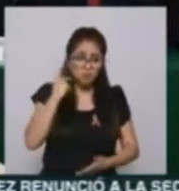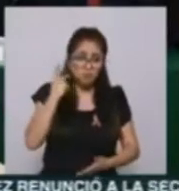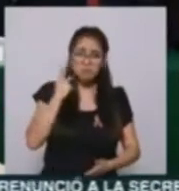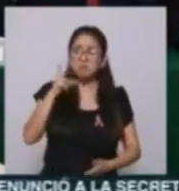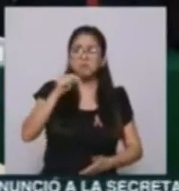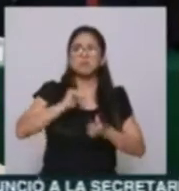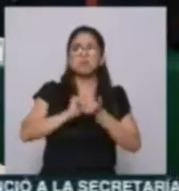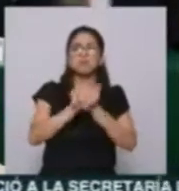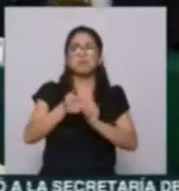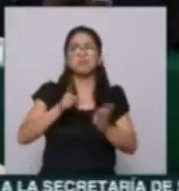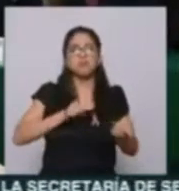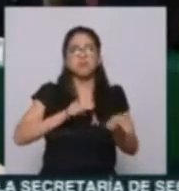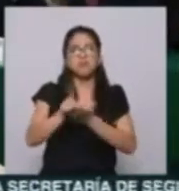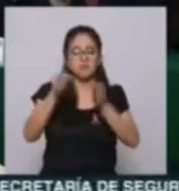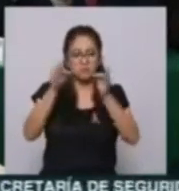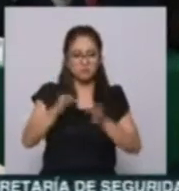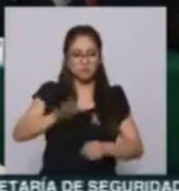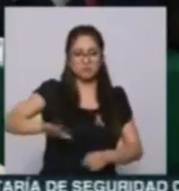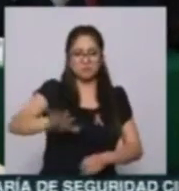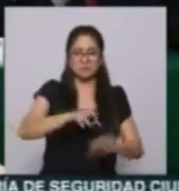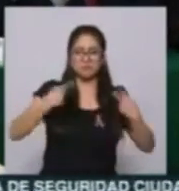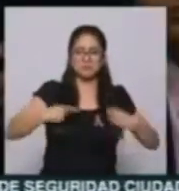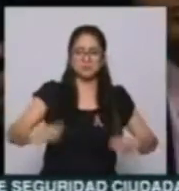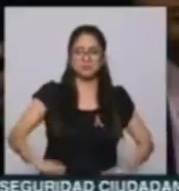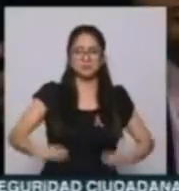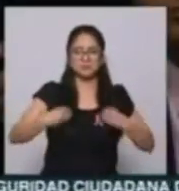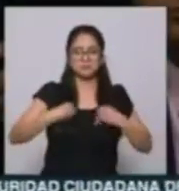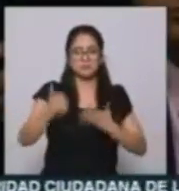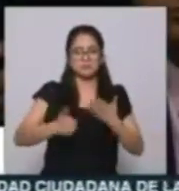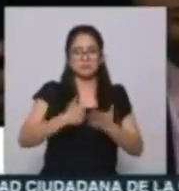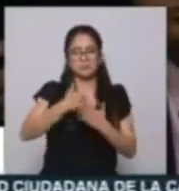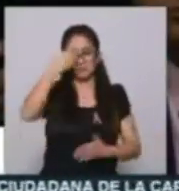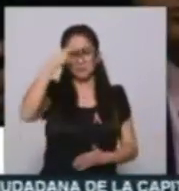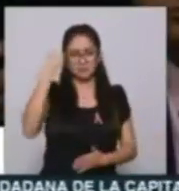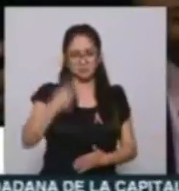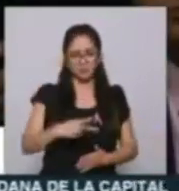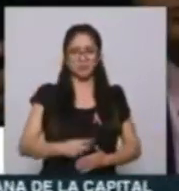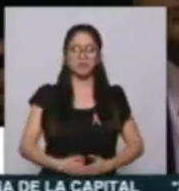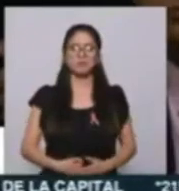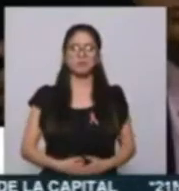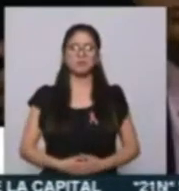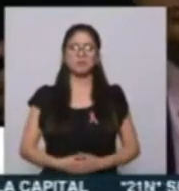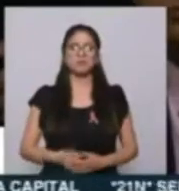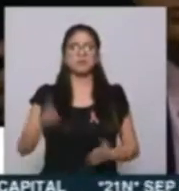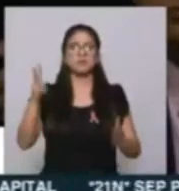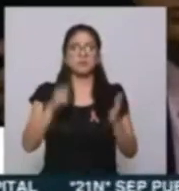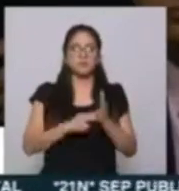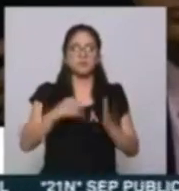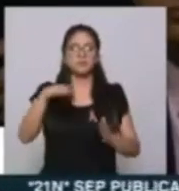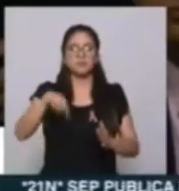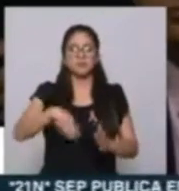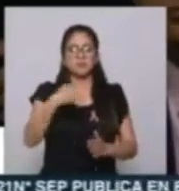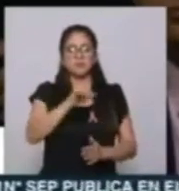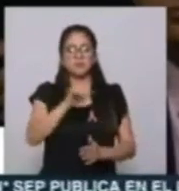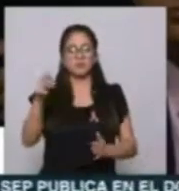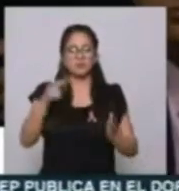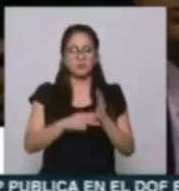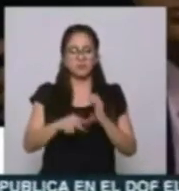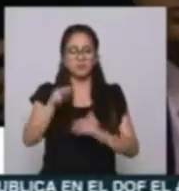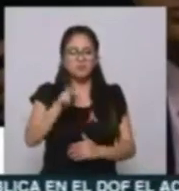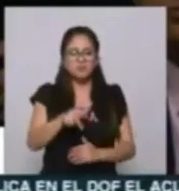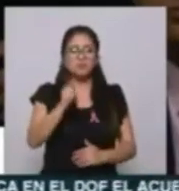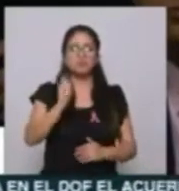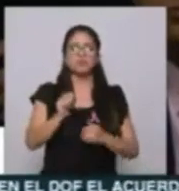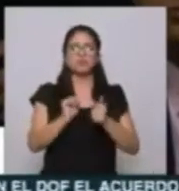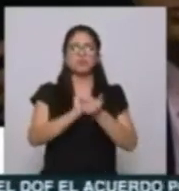un derecho legítimo de los capitalinos. Entonces, entre 2014 y 2018 había un retraso del 60%, o sea, porque no